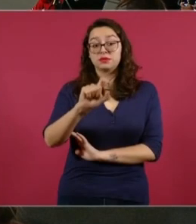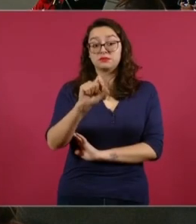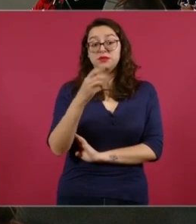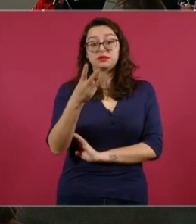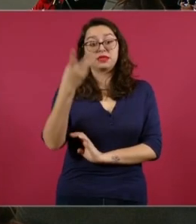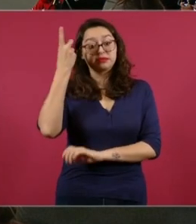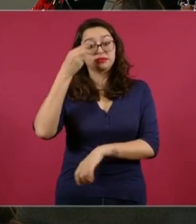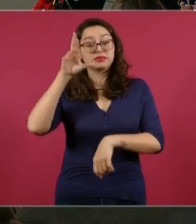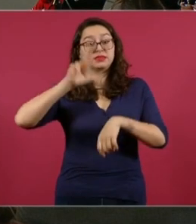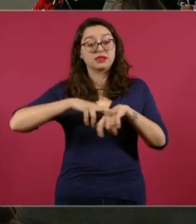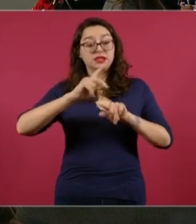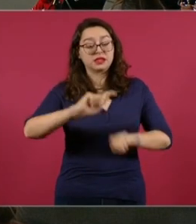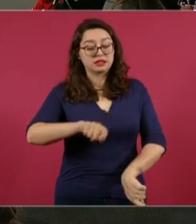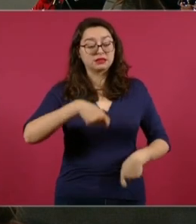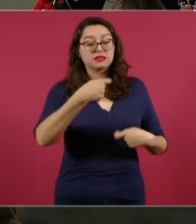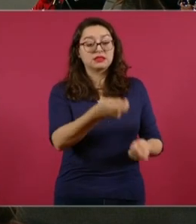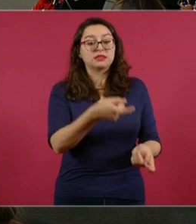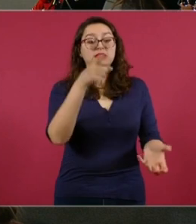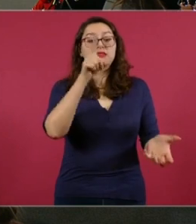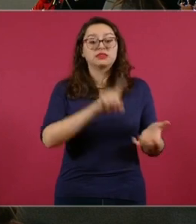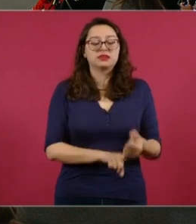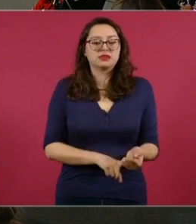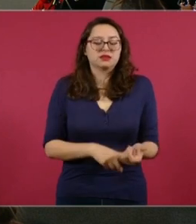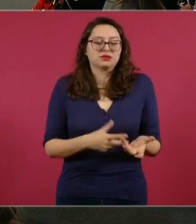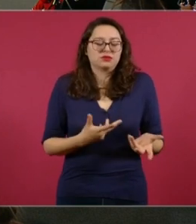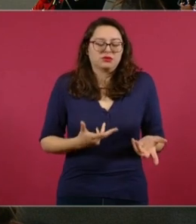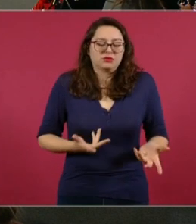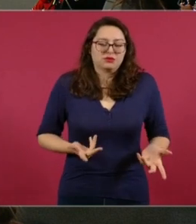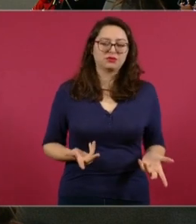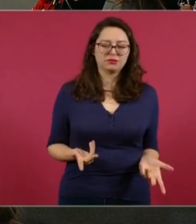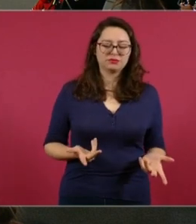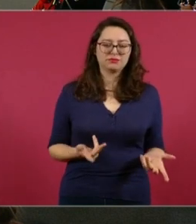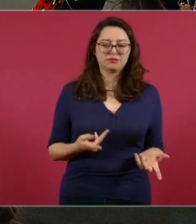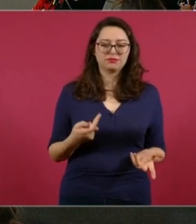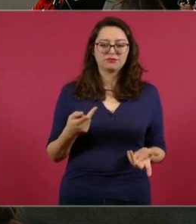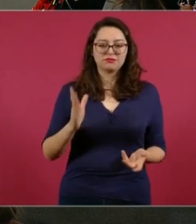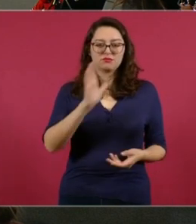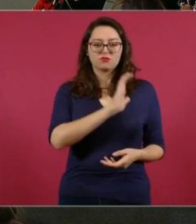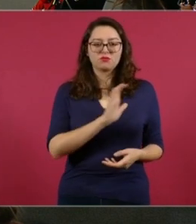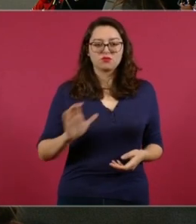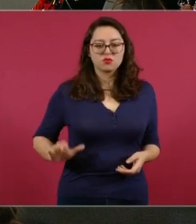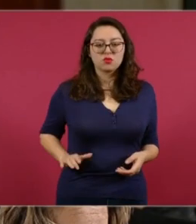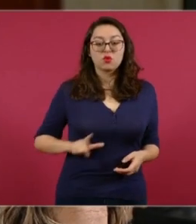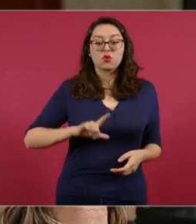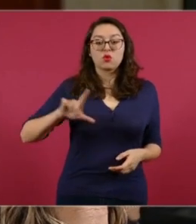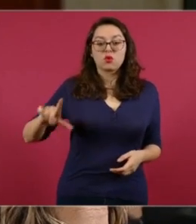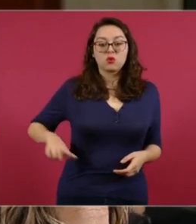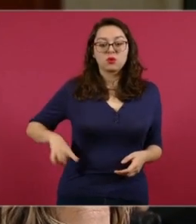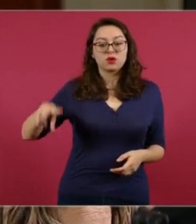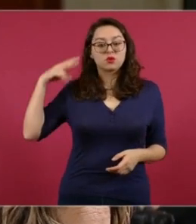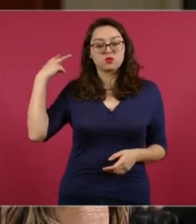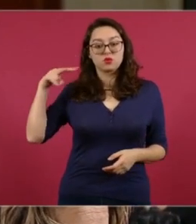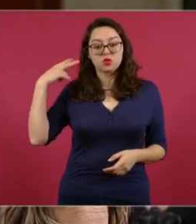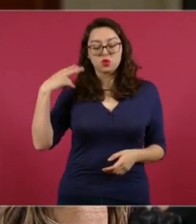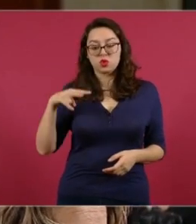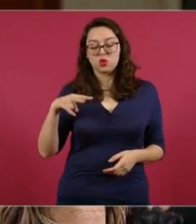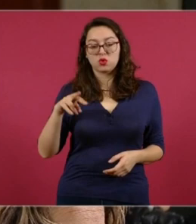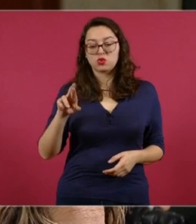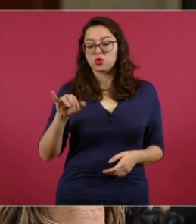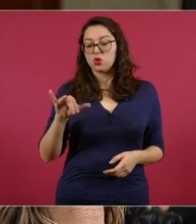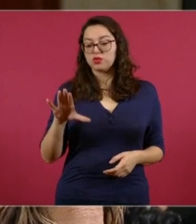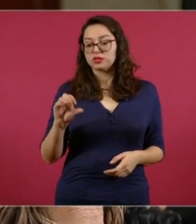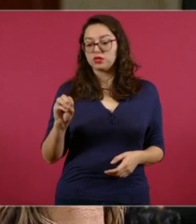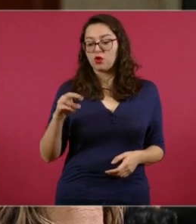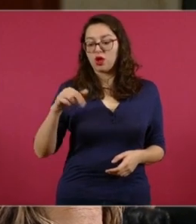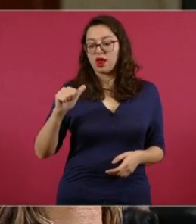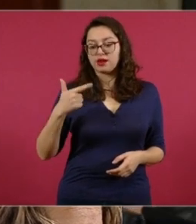de normatividad en hidrocarburos cuando aún estaba la ahora candidata al gobierno de Veracruz, Rocío Nale,